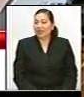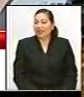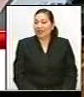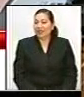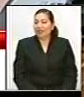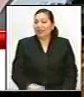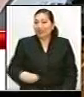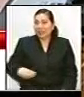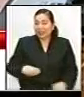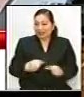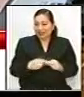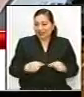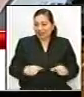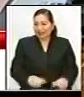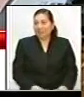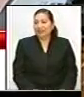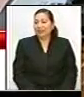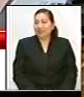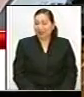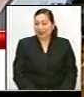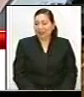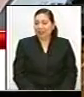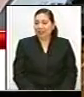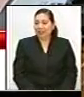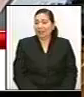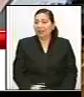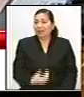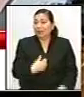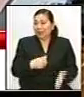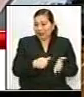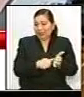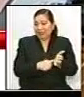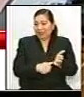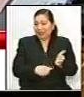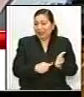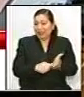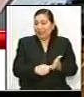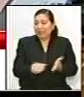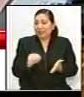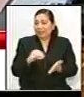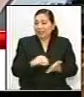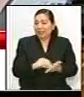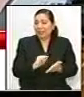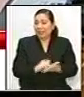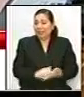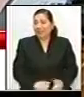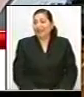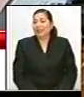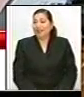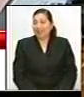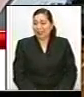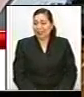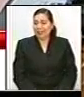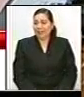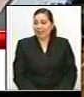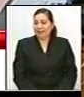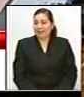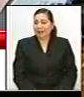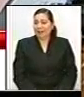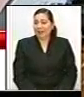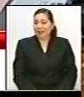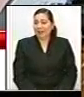tu quiste pseudo pancreático, porque me operaron la vesícula y me lesionaron el páncreas.